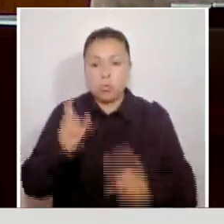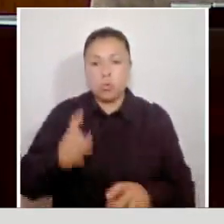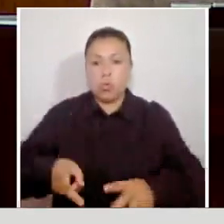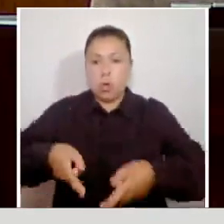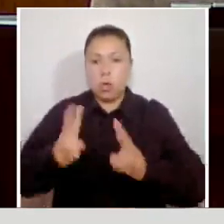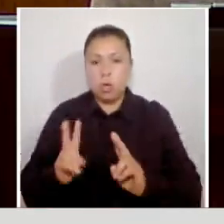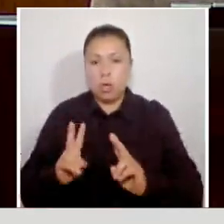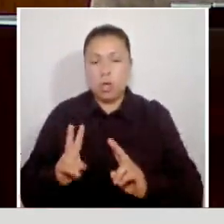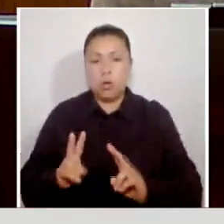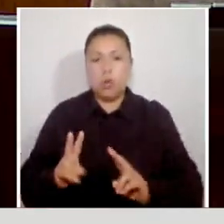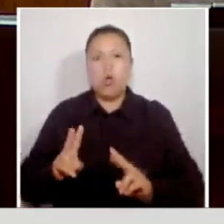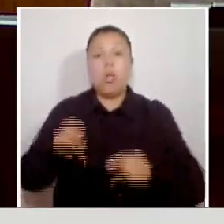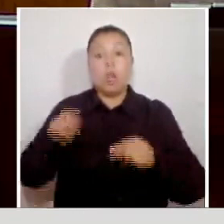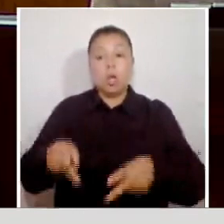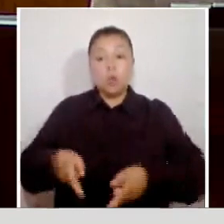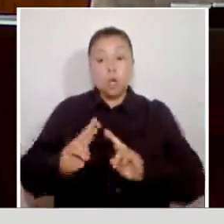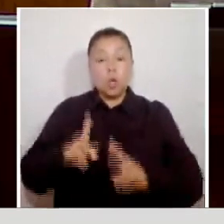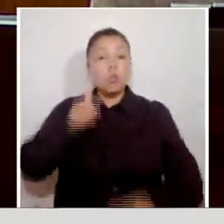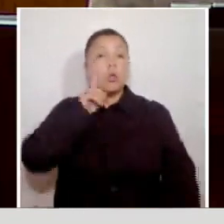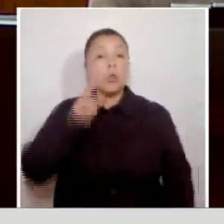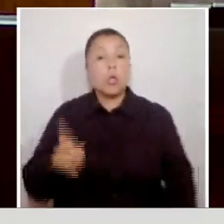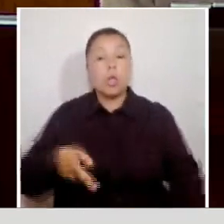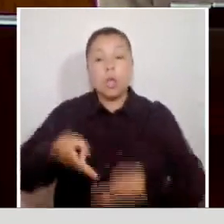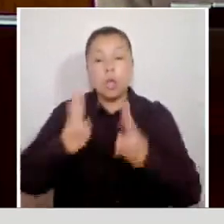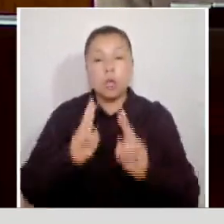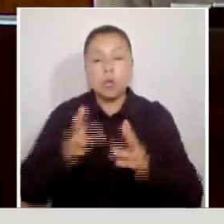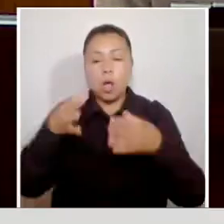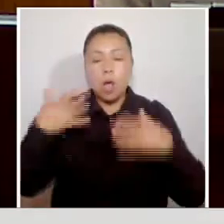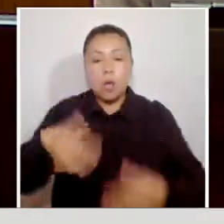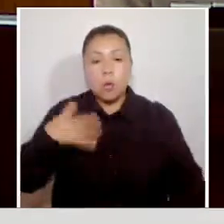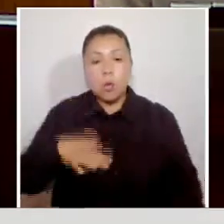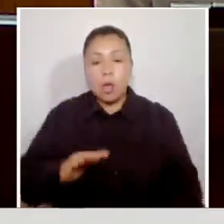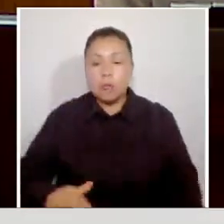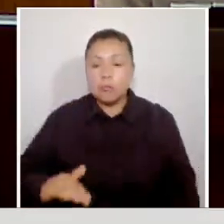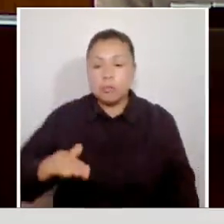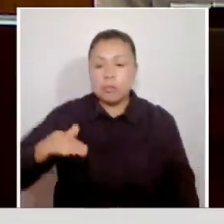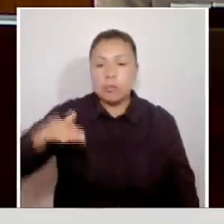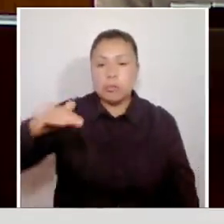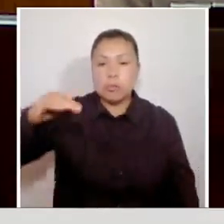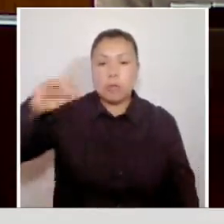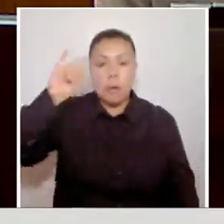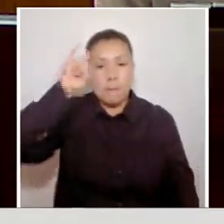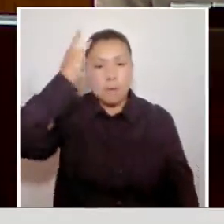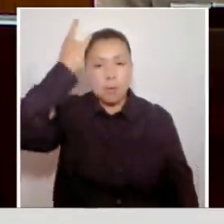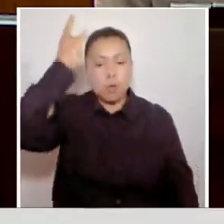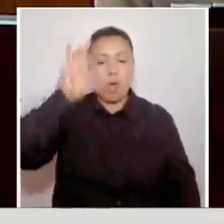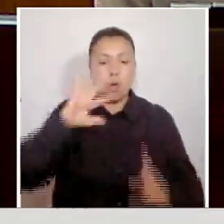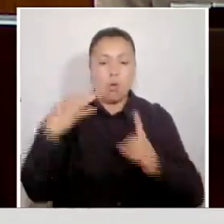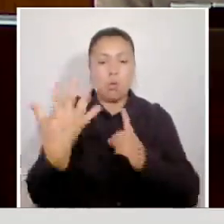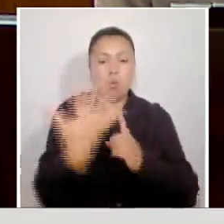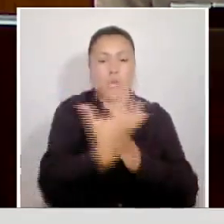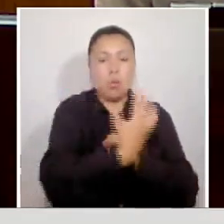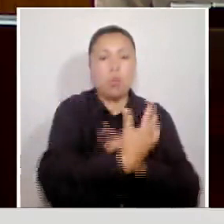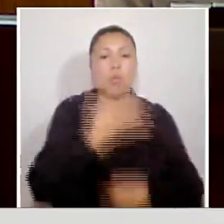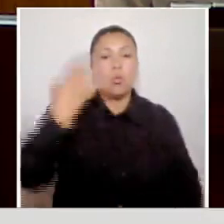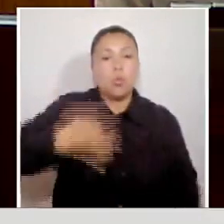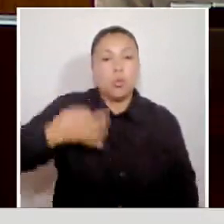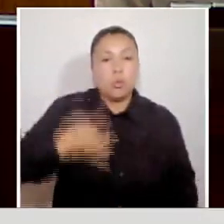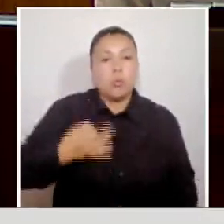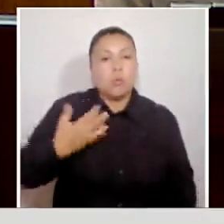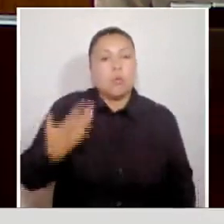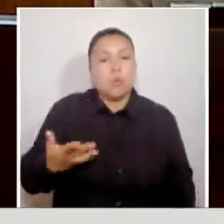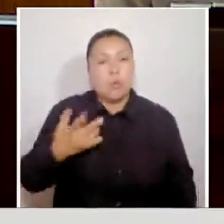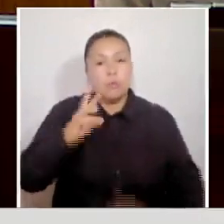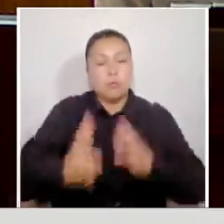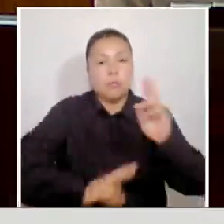entre esos derechos se encuentra el derecho esencial de crecer y madurar en un entorno adecuado generando por supuesto lazos tanto